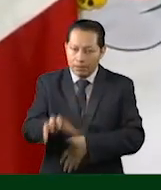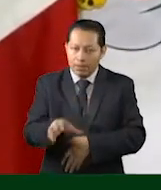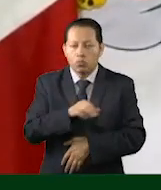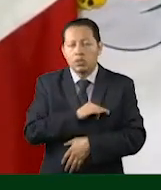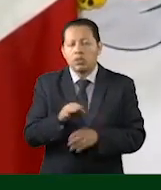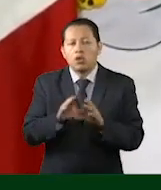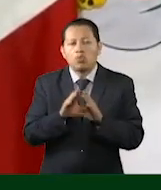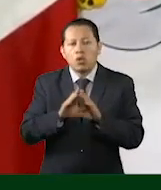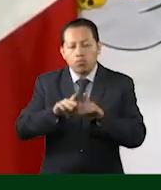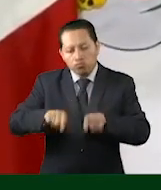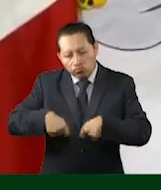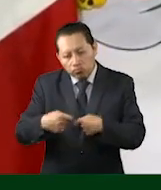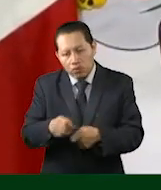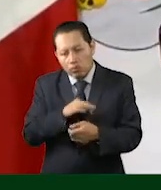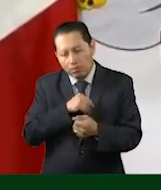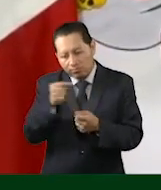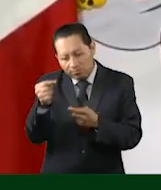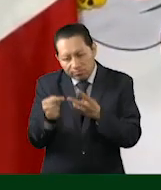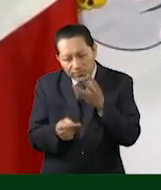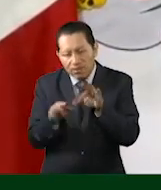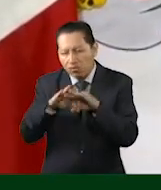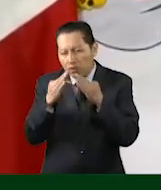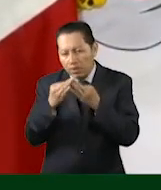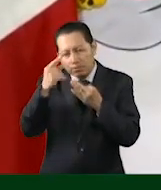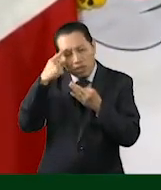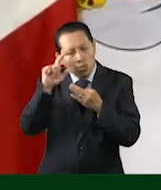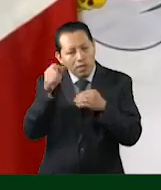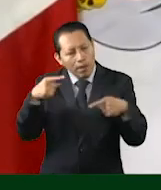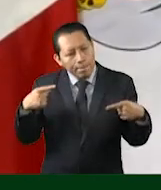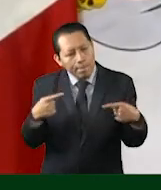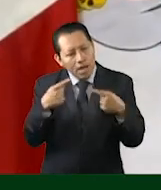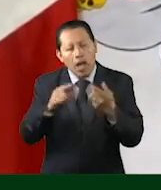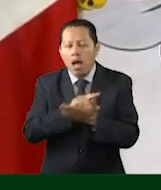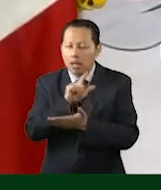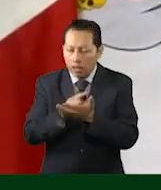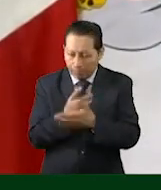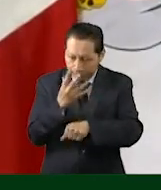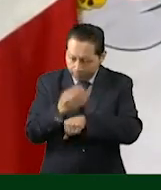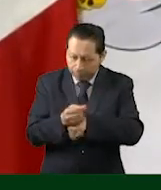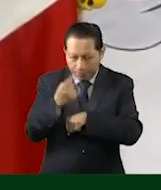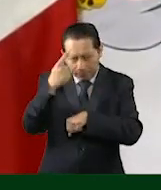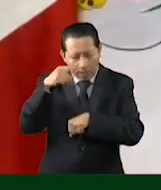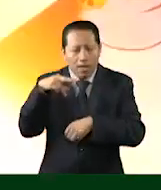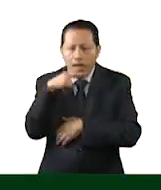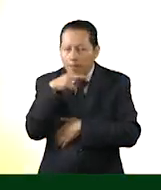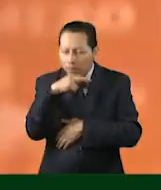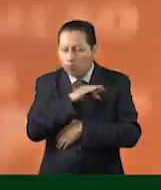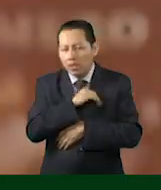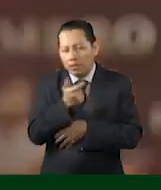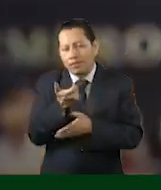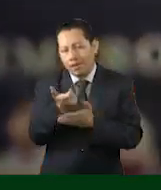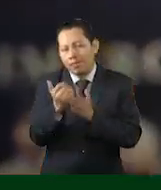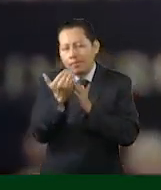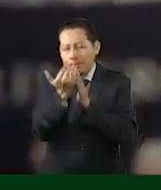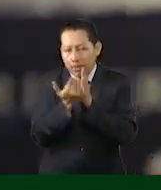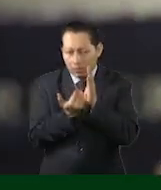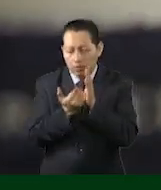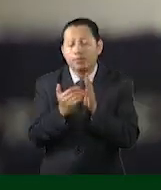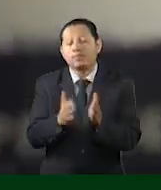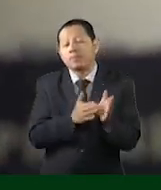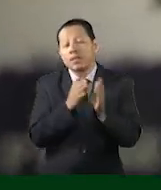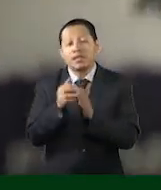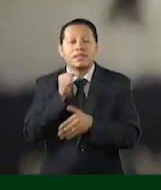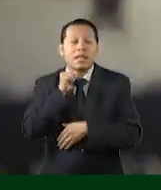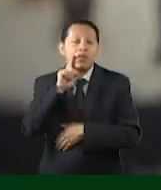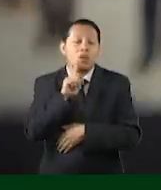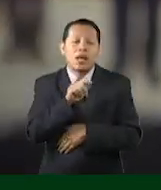proporcionar herramientas legales para resolver sus diferencias de manera más rápida y menos costosa. La senadora Ana Lilia